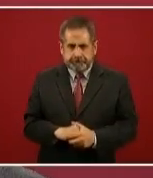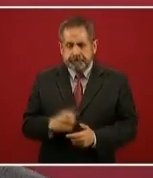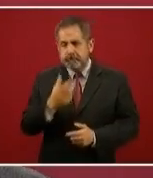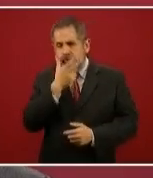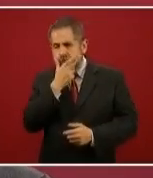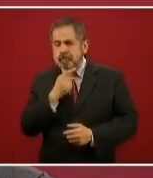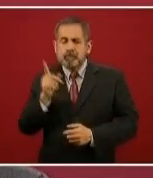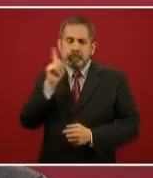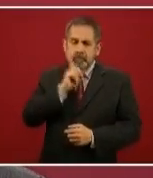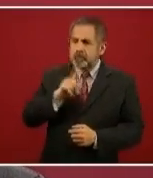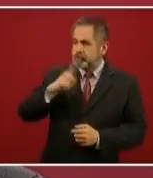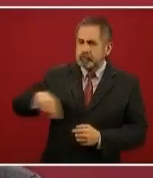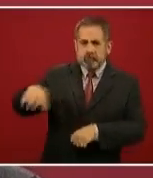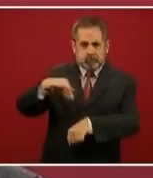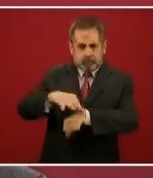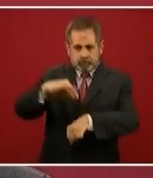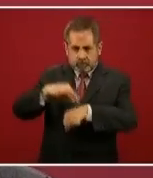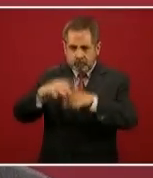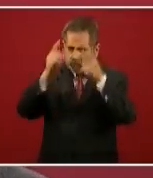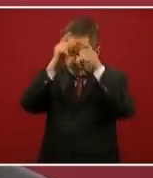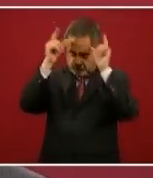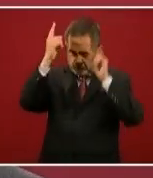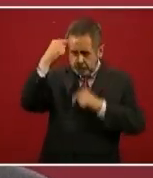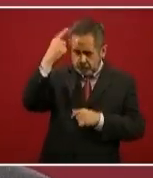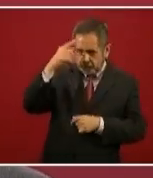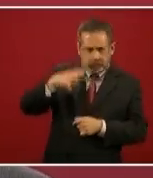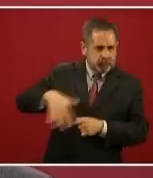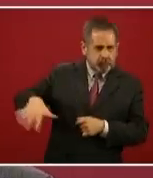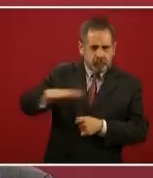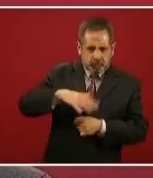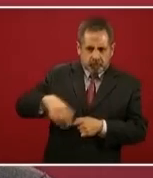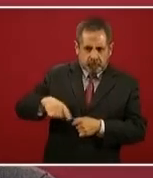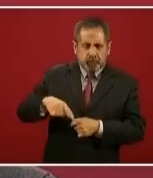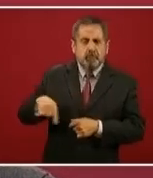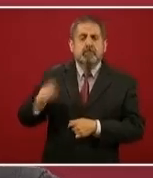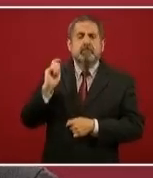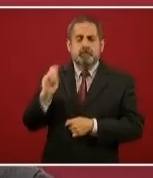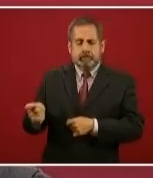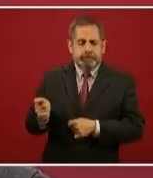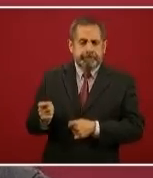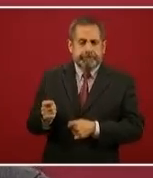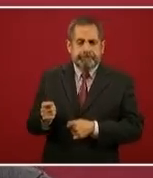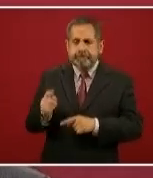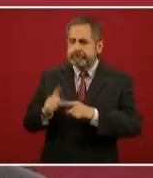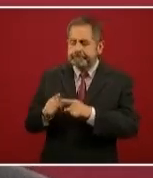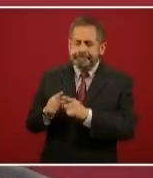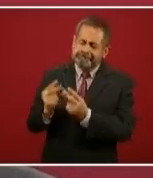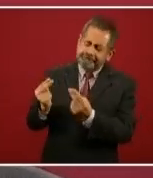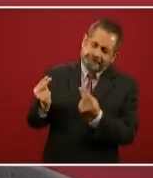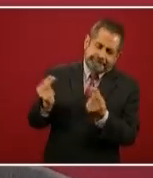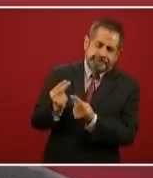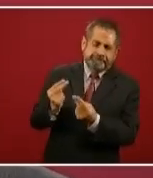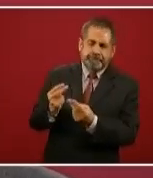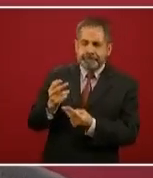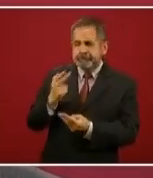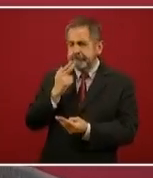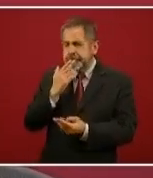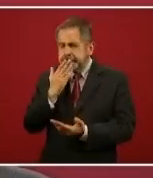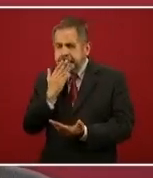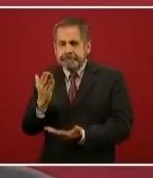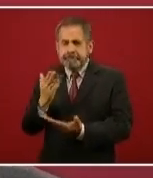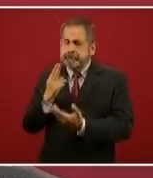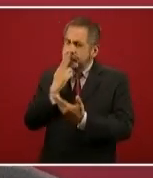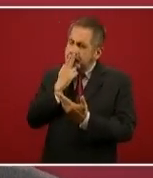médicas, médicos, personal de salud en general han sido considerados como no solamente indispensables, sino